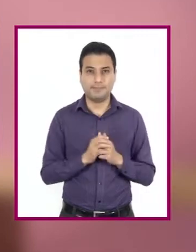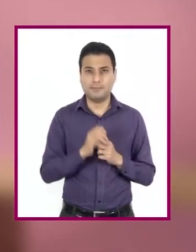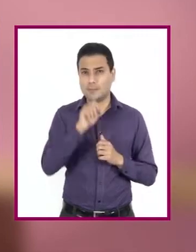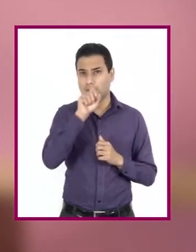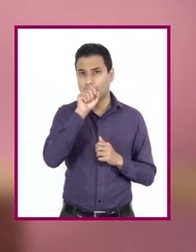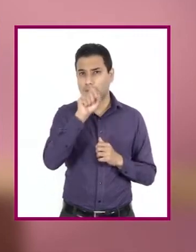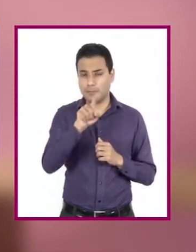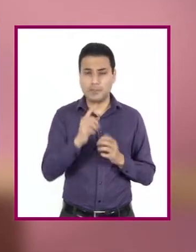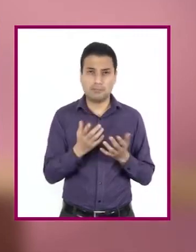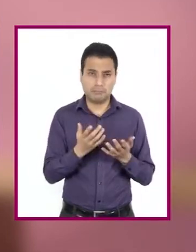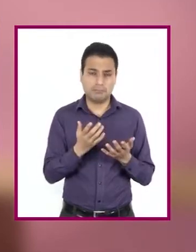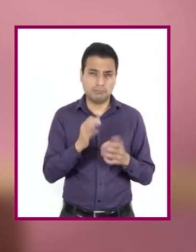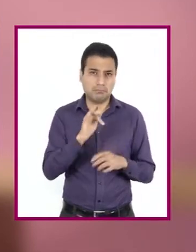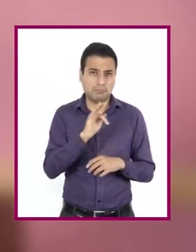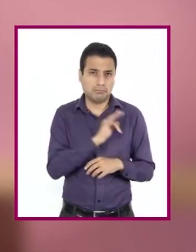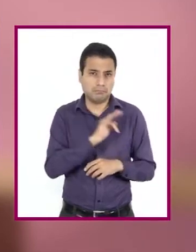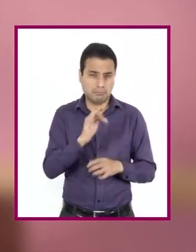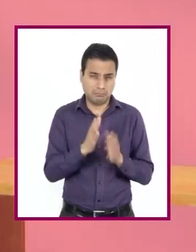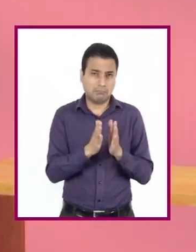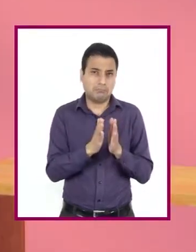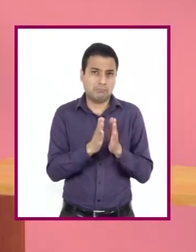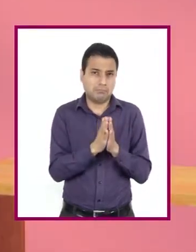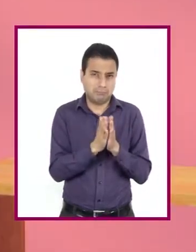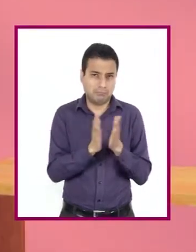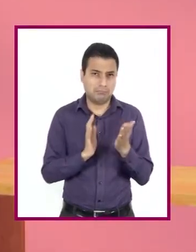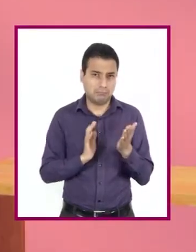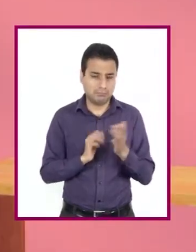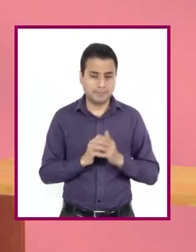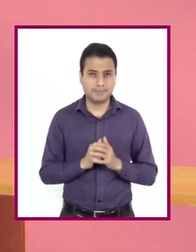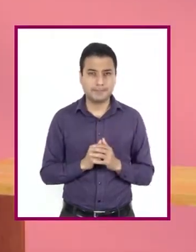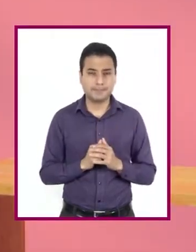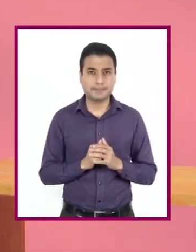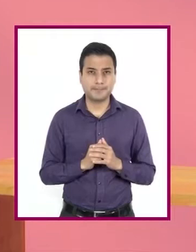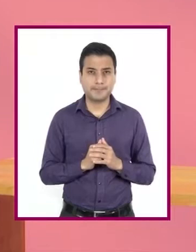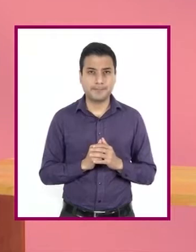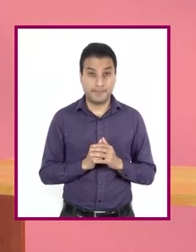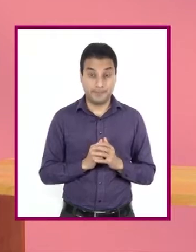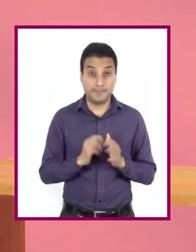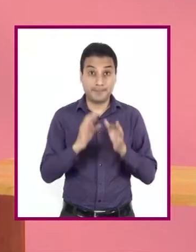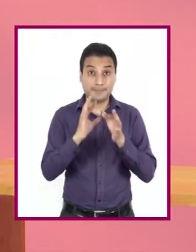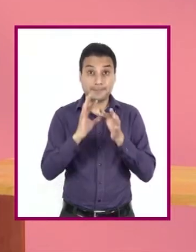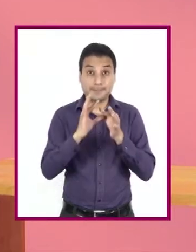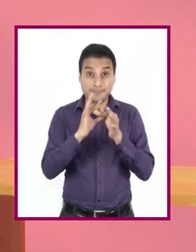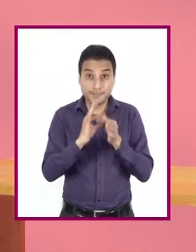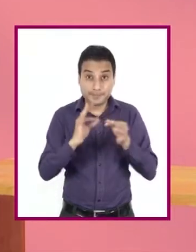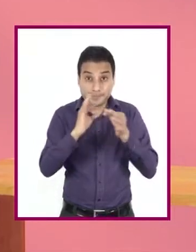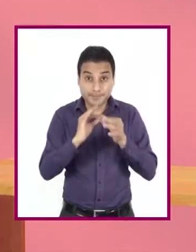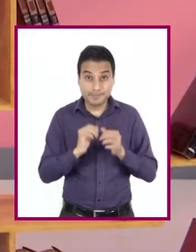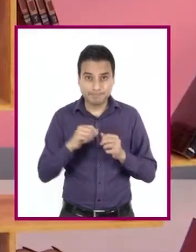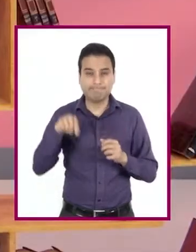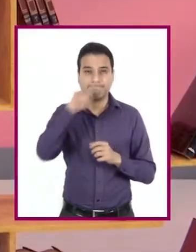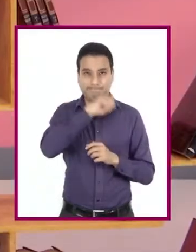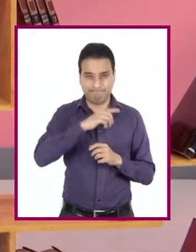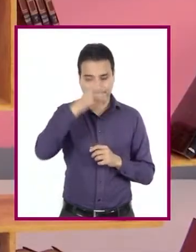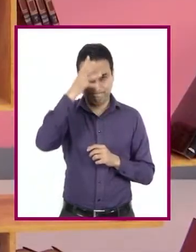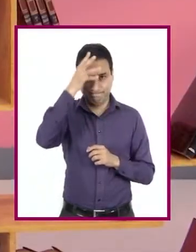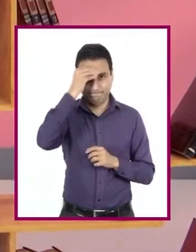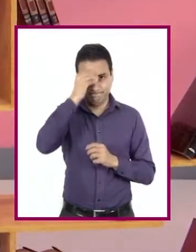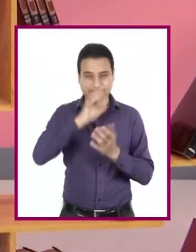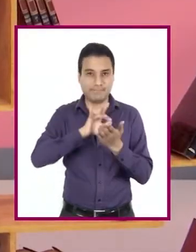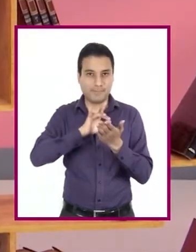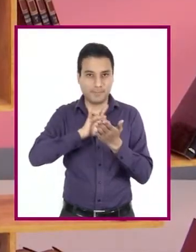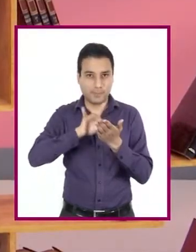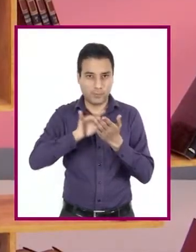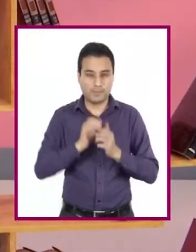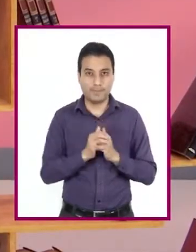podría ayudarles a tener a la mano su libro de texto. Recuerden que todo lo que vean les servirá para reforzar su conocimiento, así que